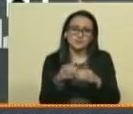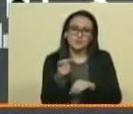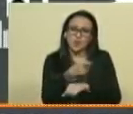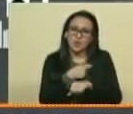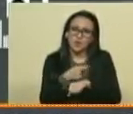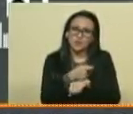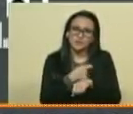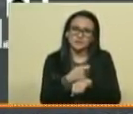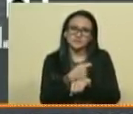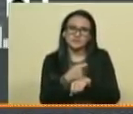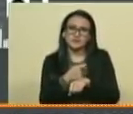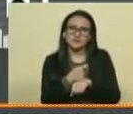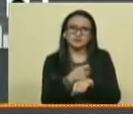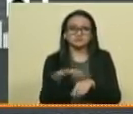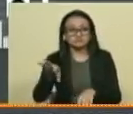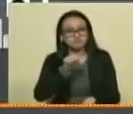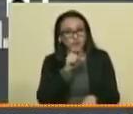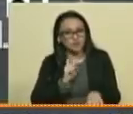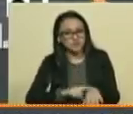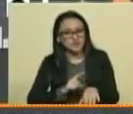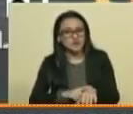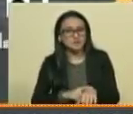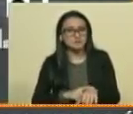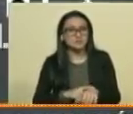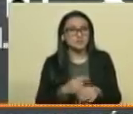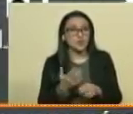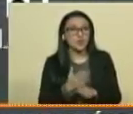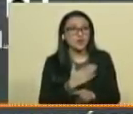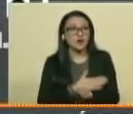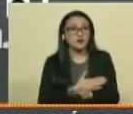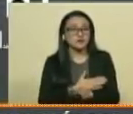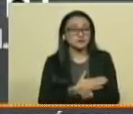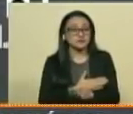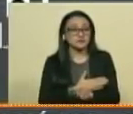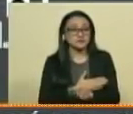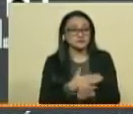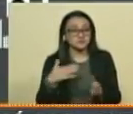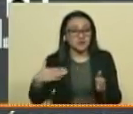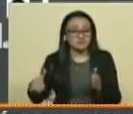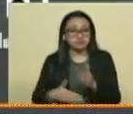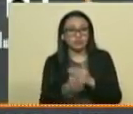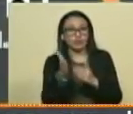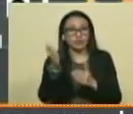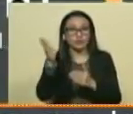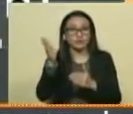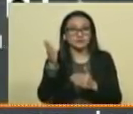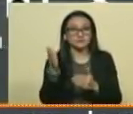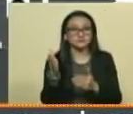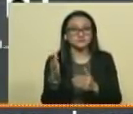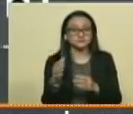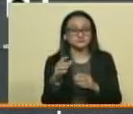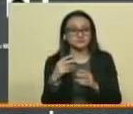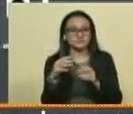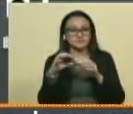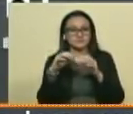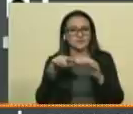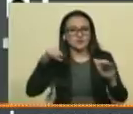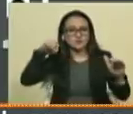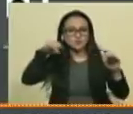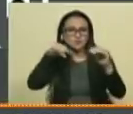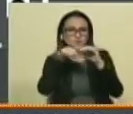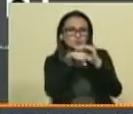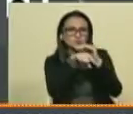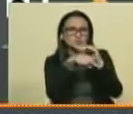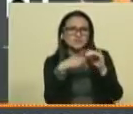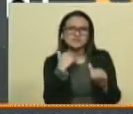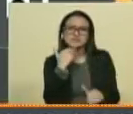tenemos, pudimos detectar a tiempo ese tipo de atentado a la altura exactamente del túnel que va